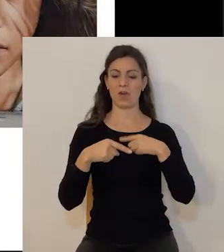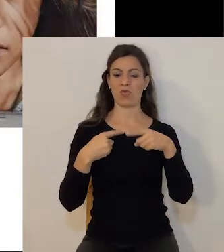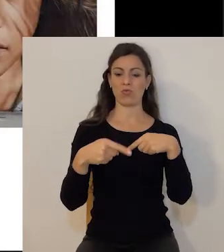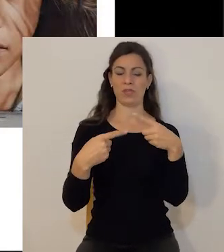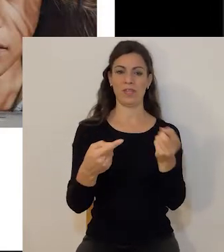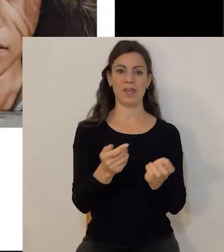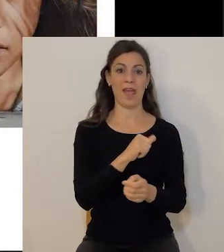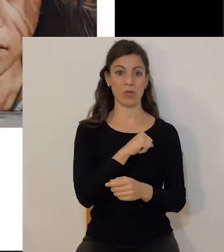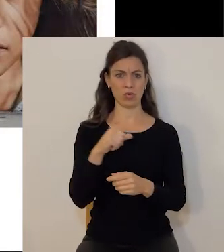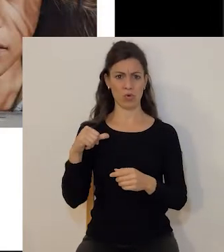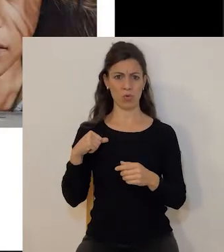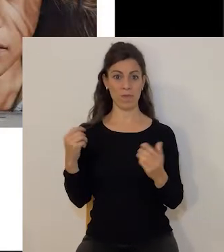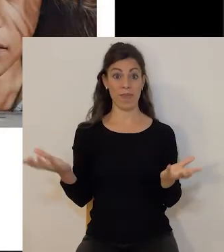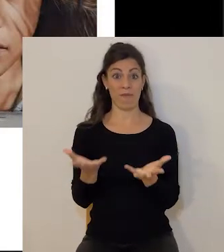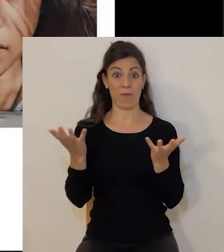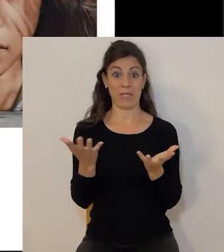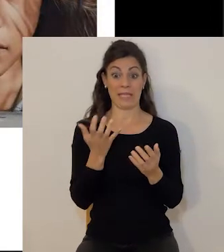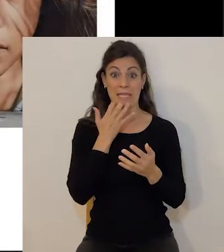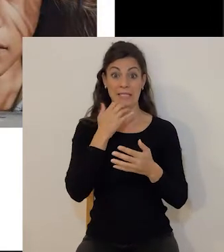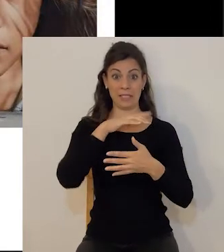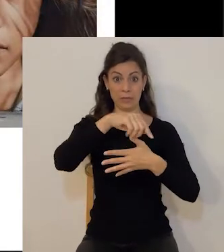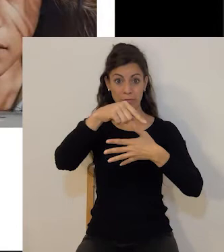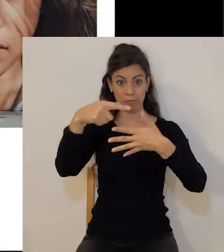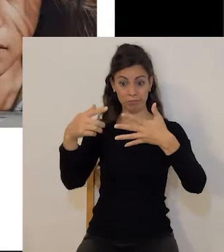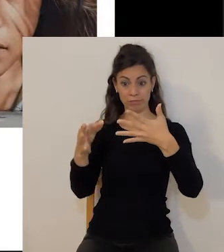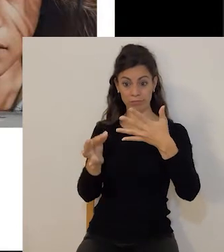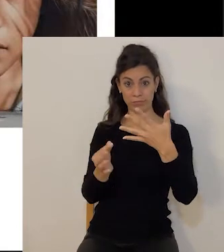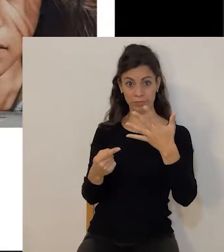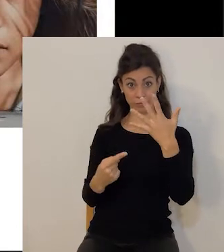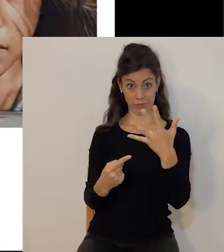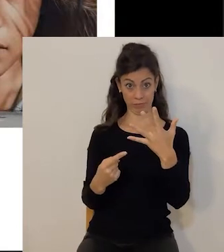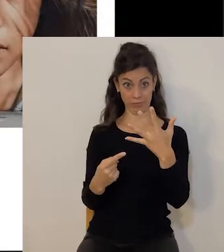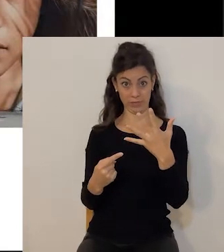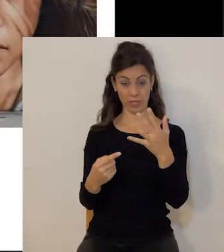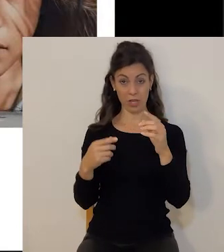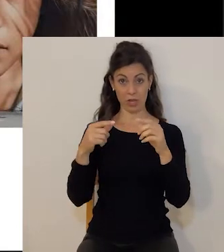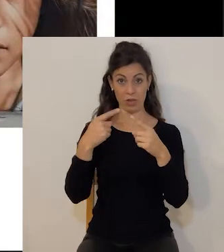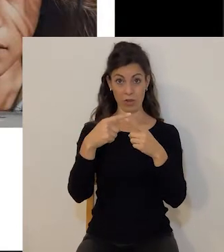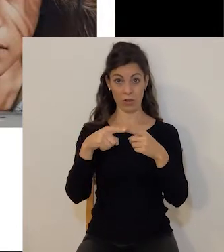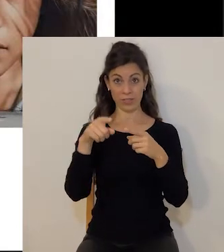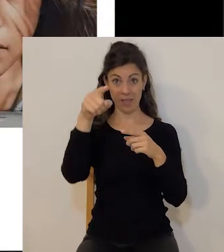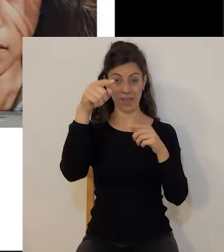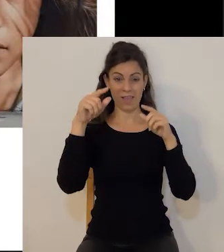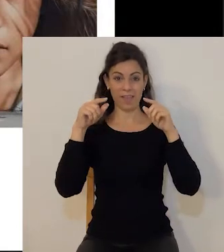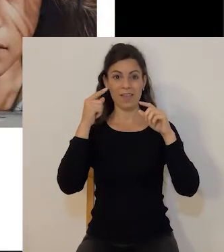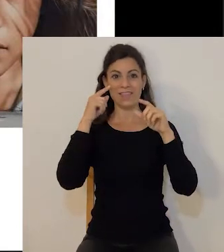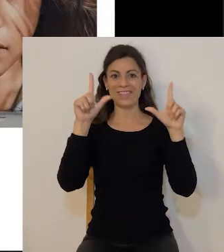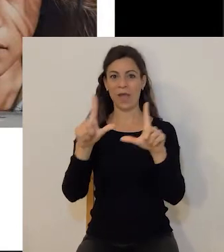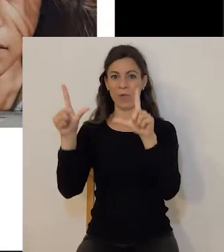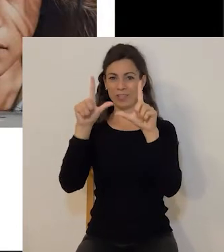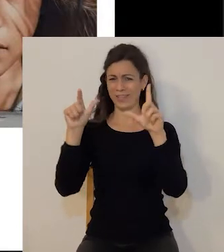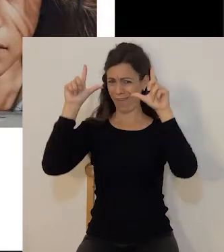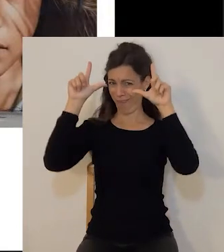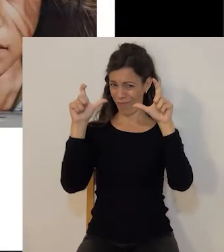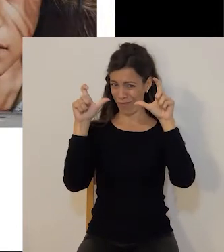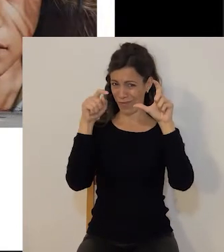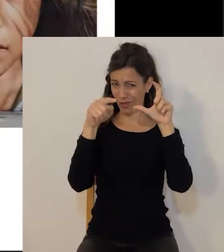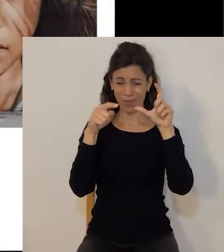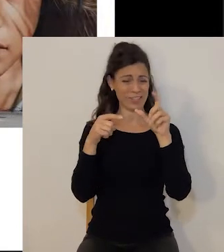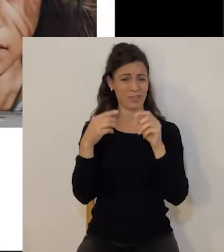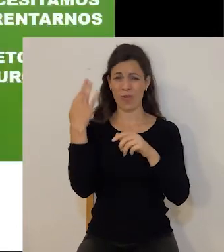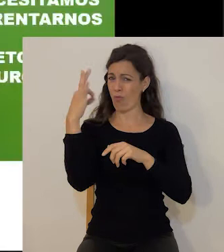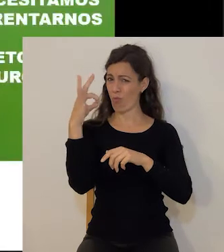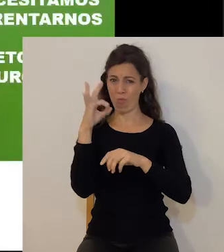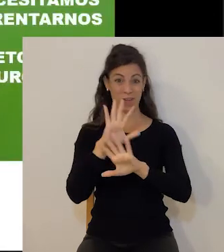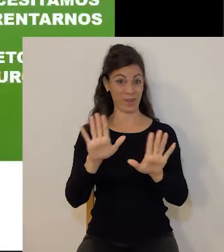autonomía. Si hacemos estas cosas, así que hacer una fotografía a esta diapositiva, esto es lo único que tenemos